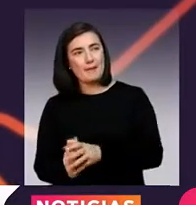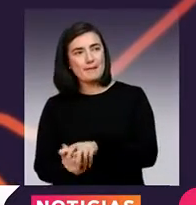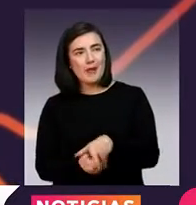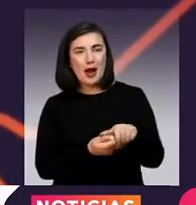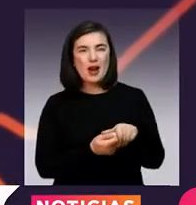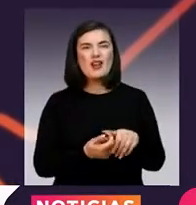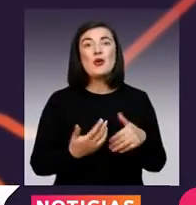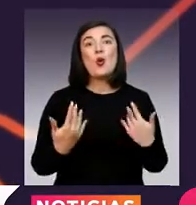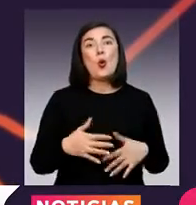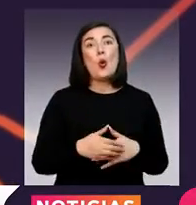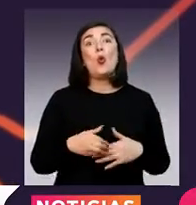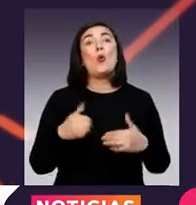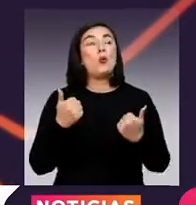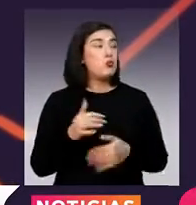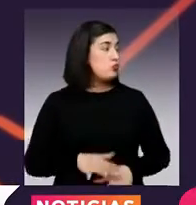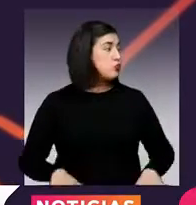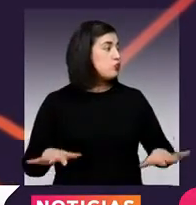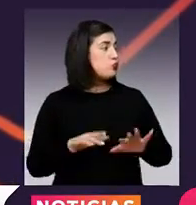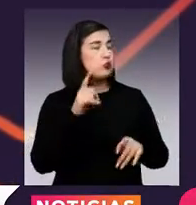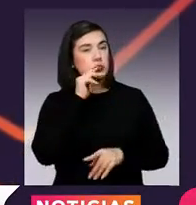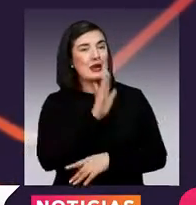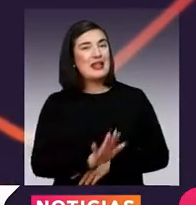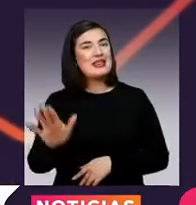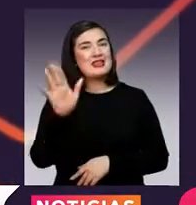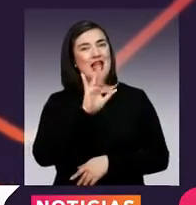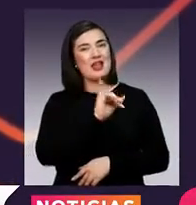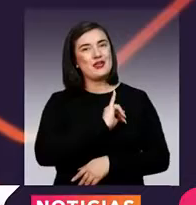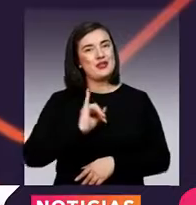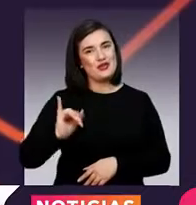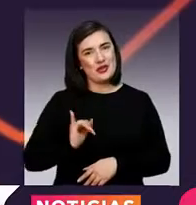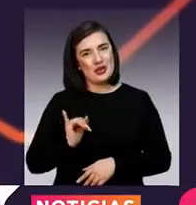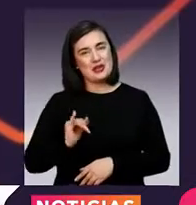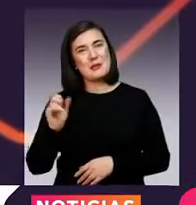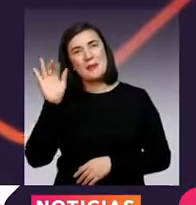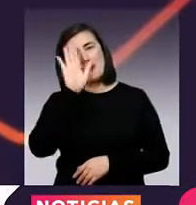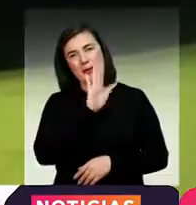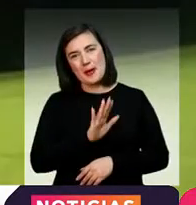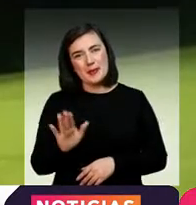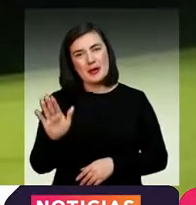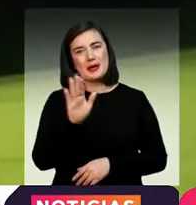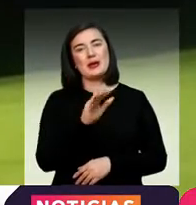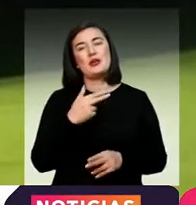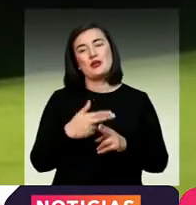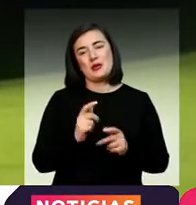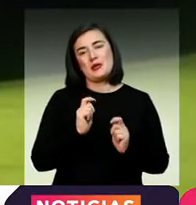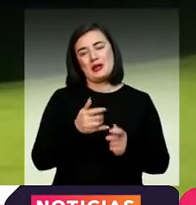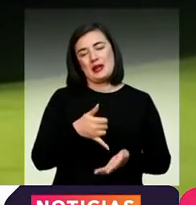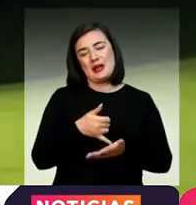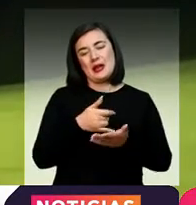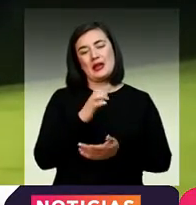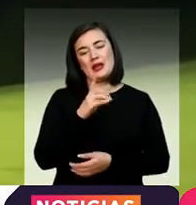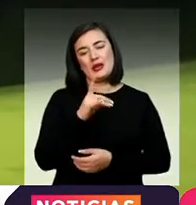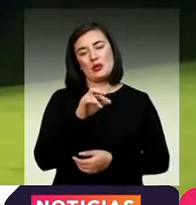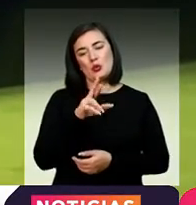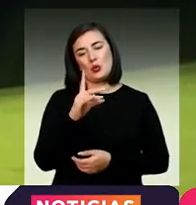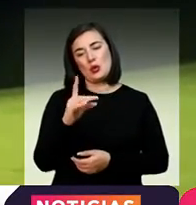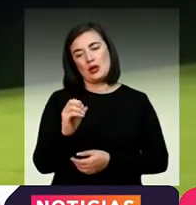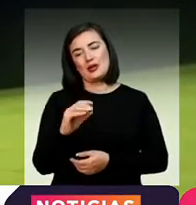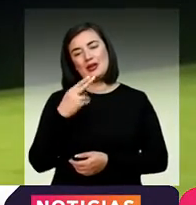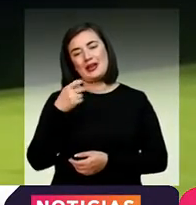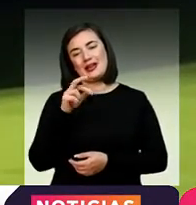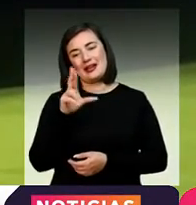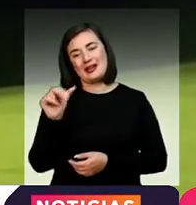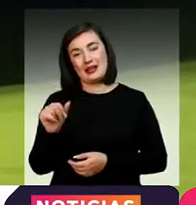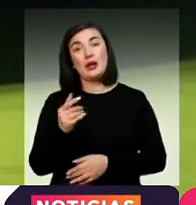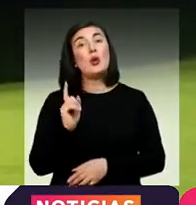muy buena manera en el Campeonato Nacional Individual y de Regiones Copa Eduardo Herrera. Me sentí muy cómodo porque las semanas